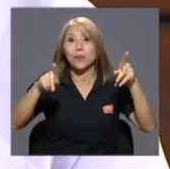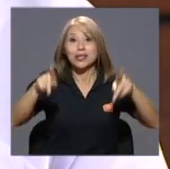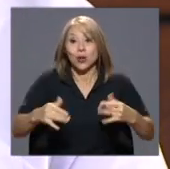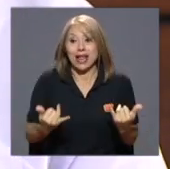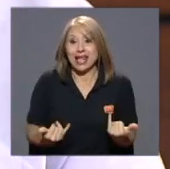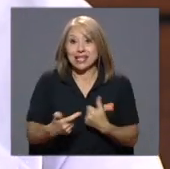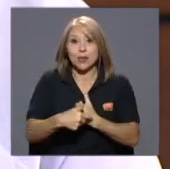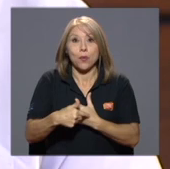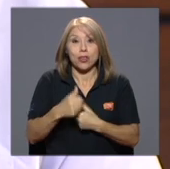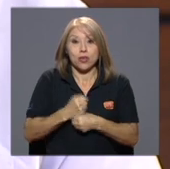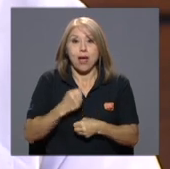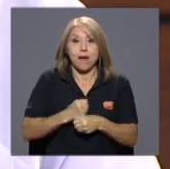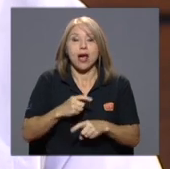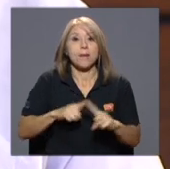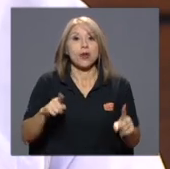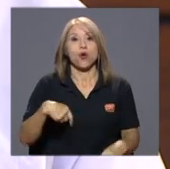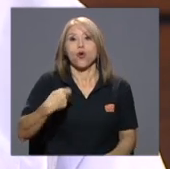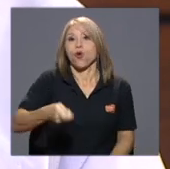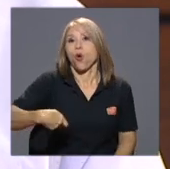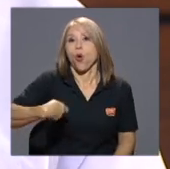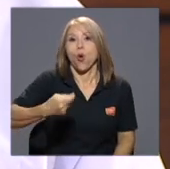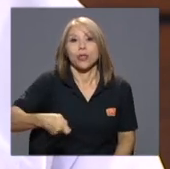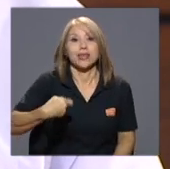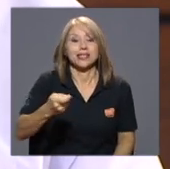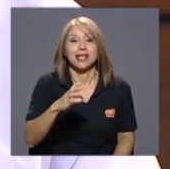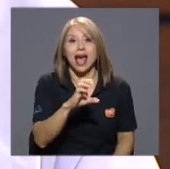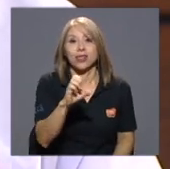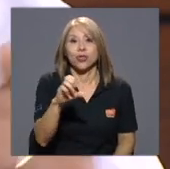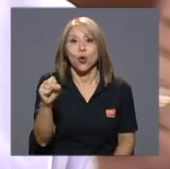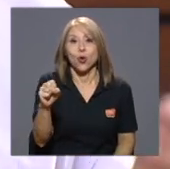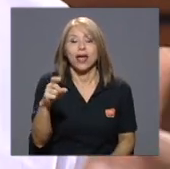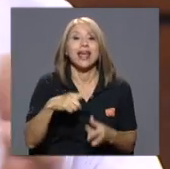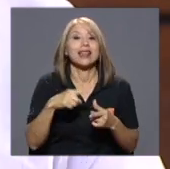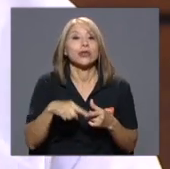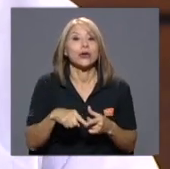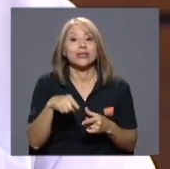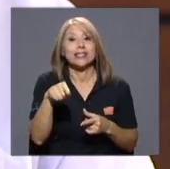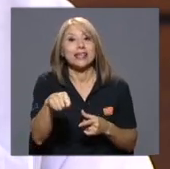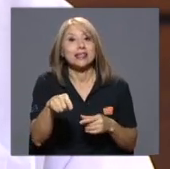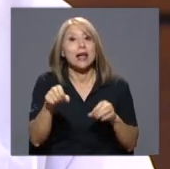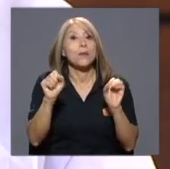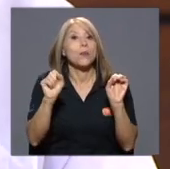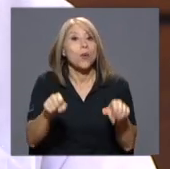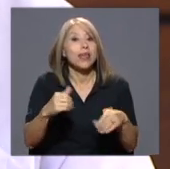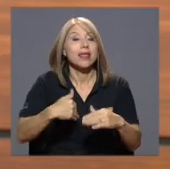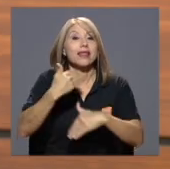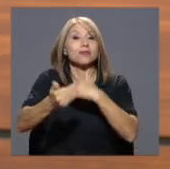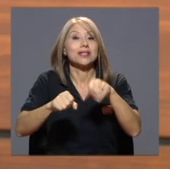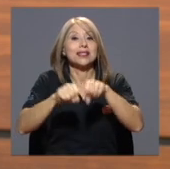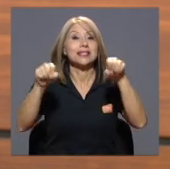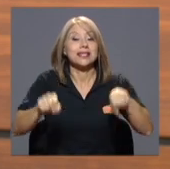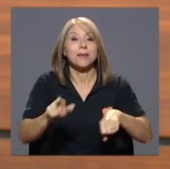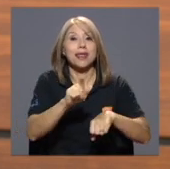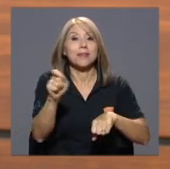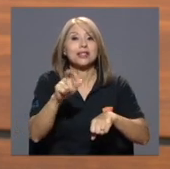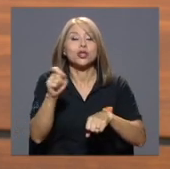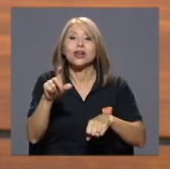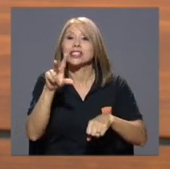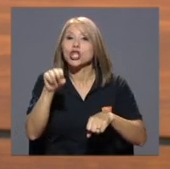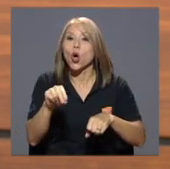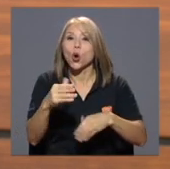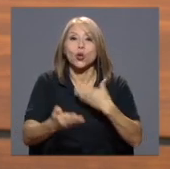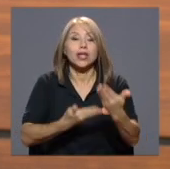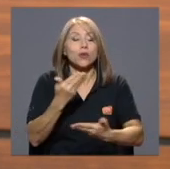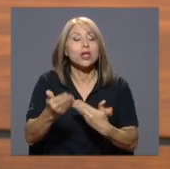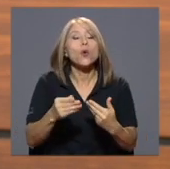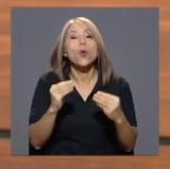cotizando, definitivamente podría pasar a un escenario en el no contributivo muy, muy complejo. Así es. El no